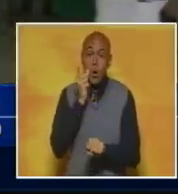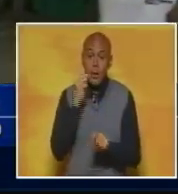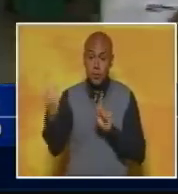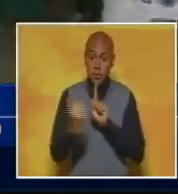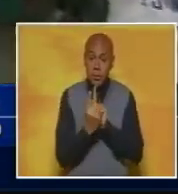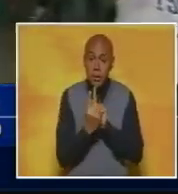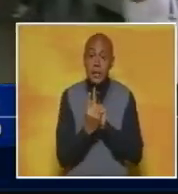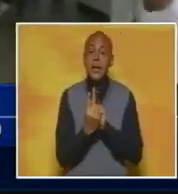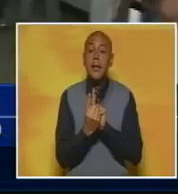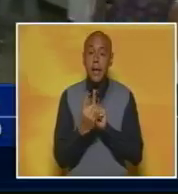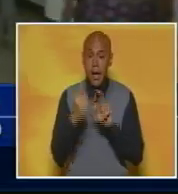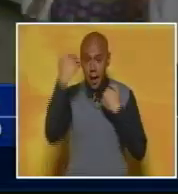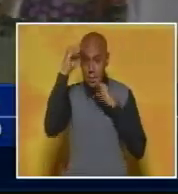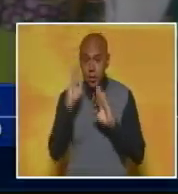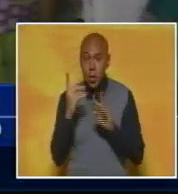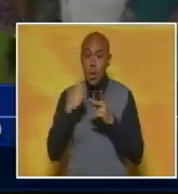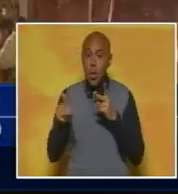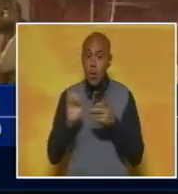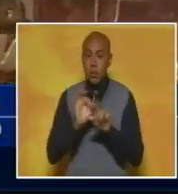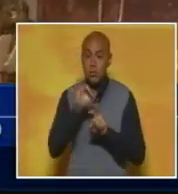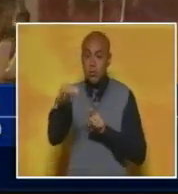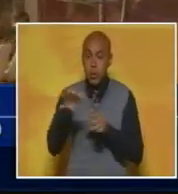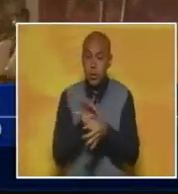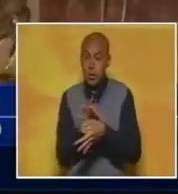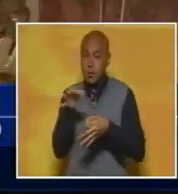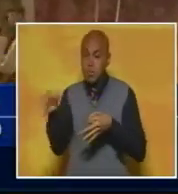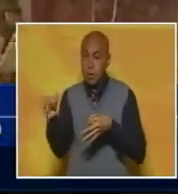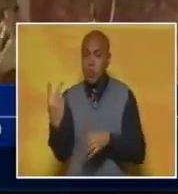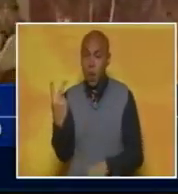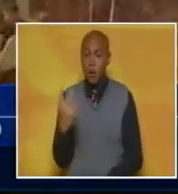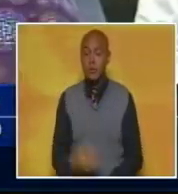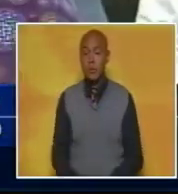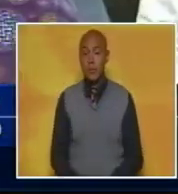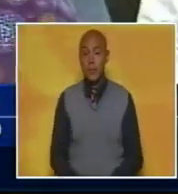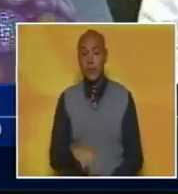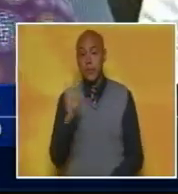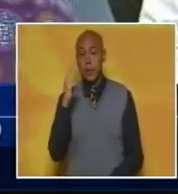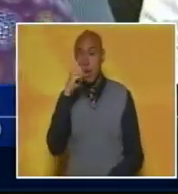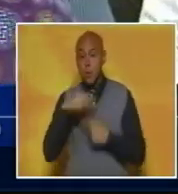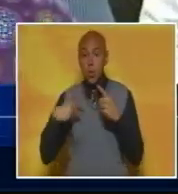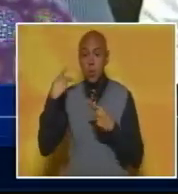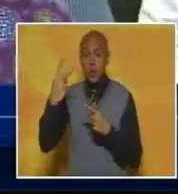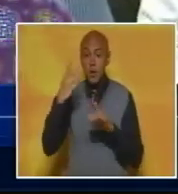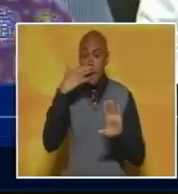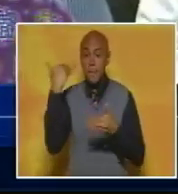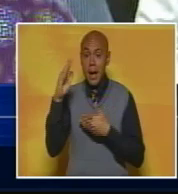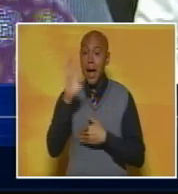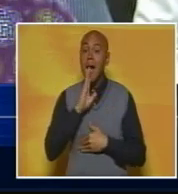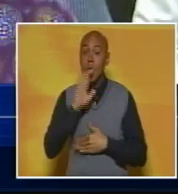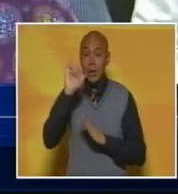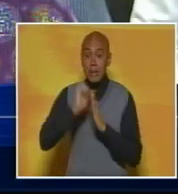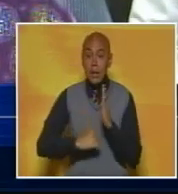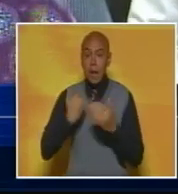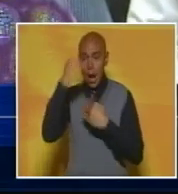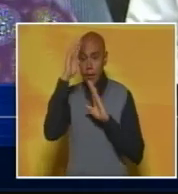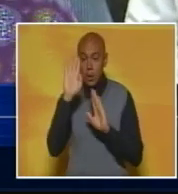Rotaria, sino también del Pedregal, La Revancha y Libertador. Más de 2 años sin agua, prestando el